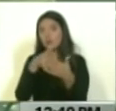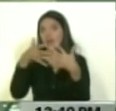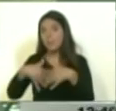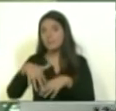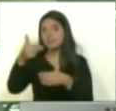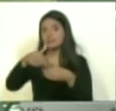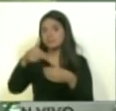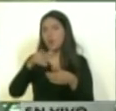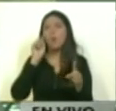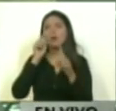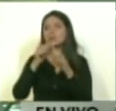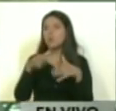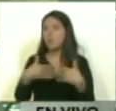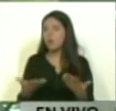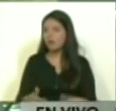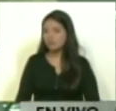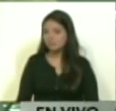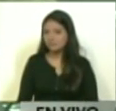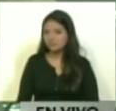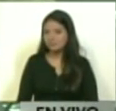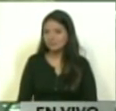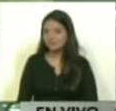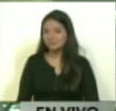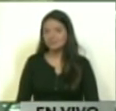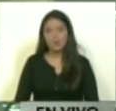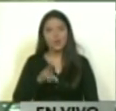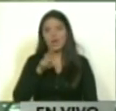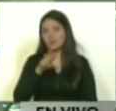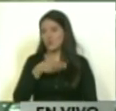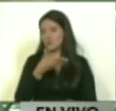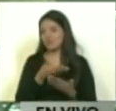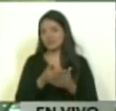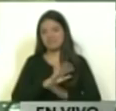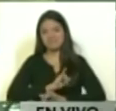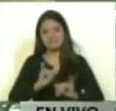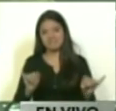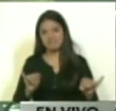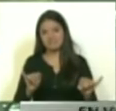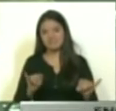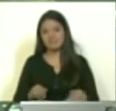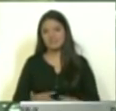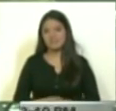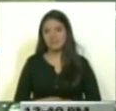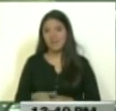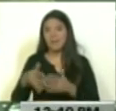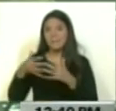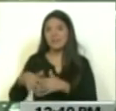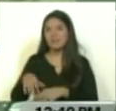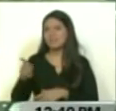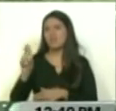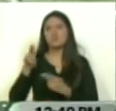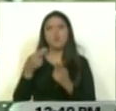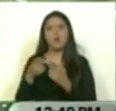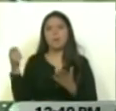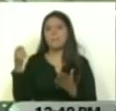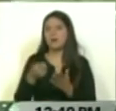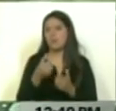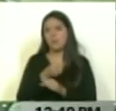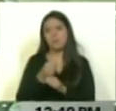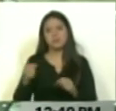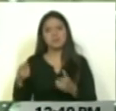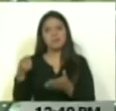estaban buscando? Lo que nunca van a conseguir. Un default de PDVSA, que PDVSA no pagara, que no pudiéramos canjear